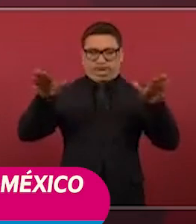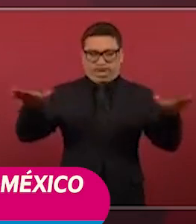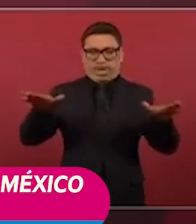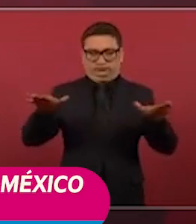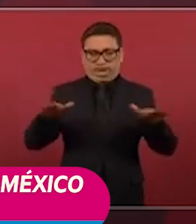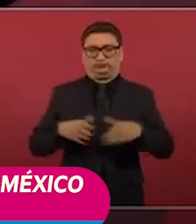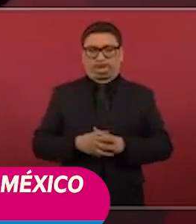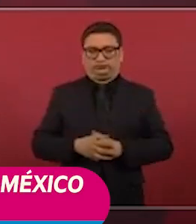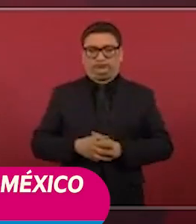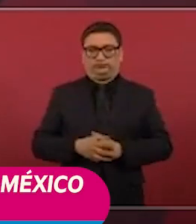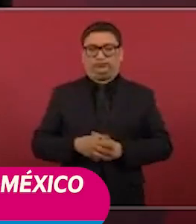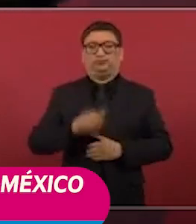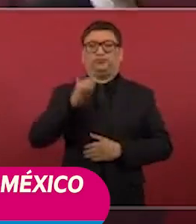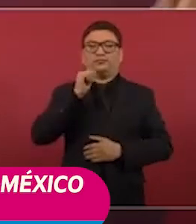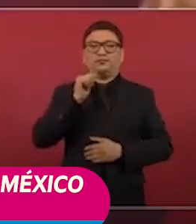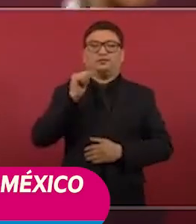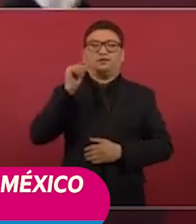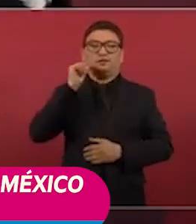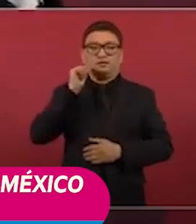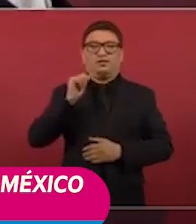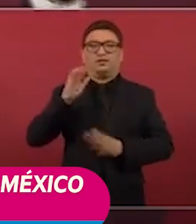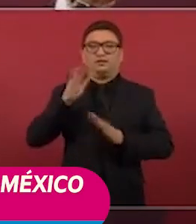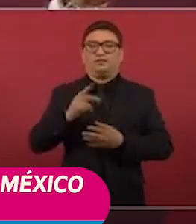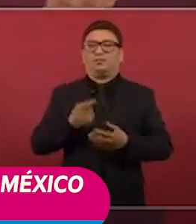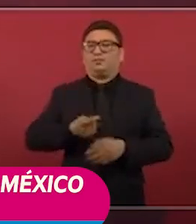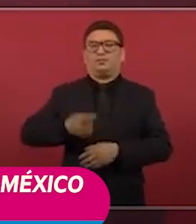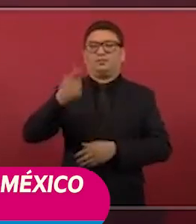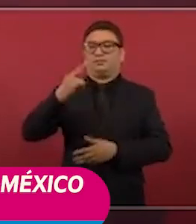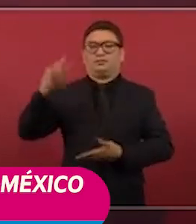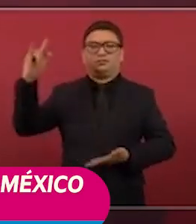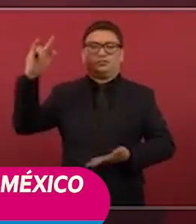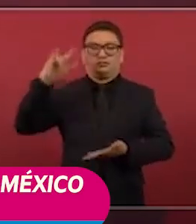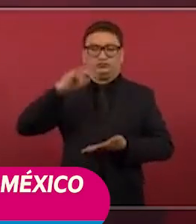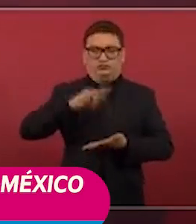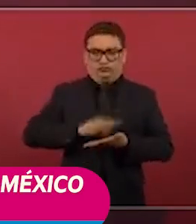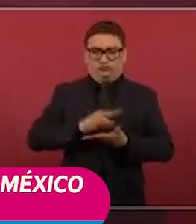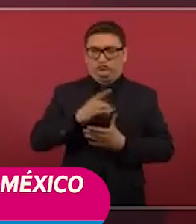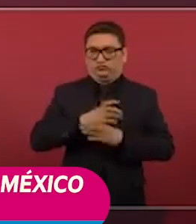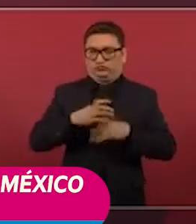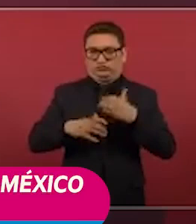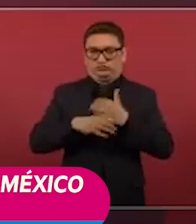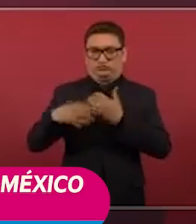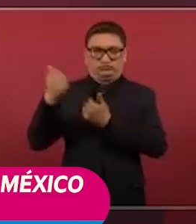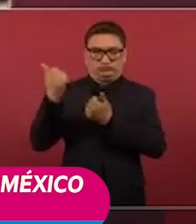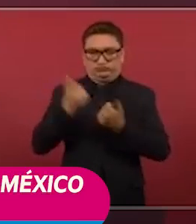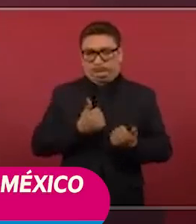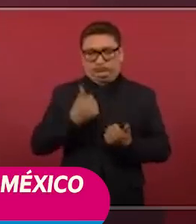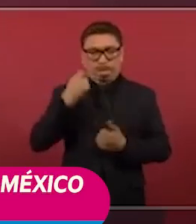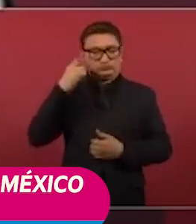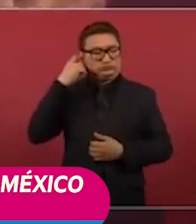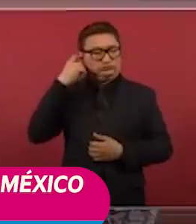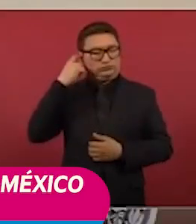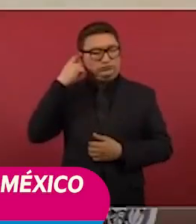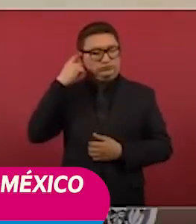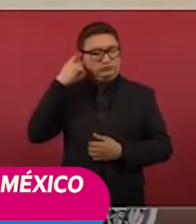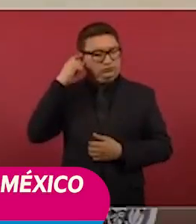que ayer recibimos un primer avión de carga, nada más para tener una